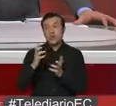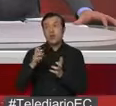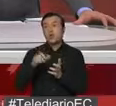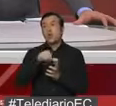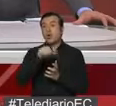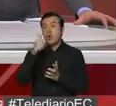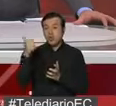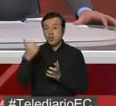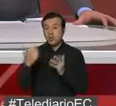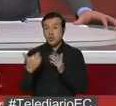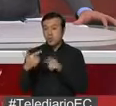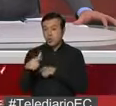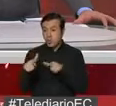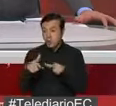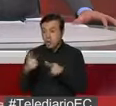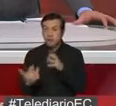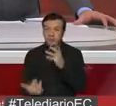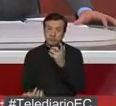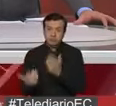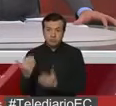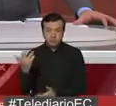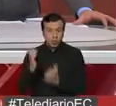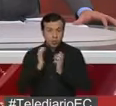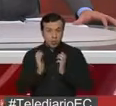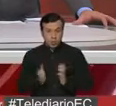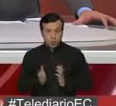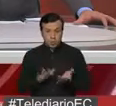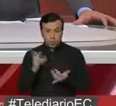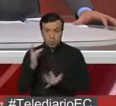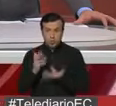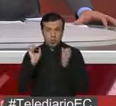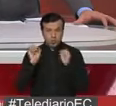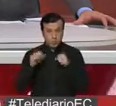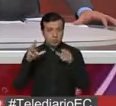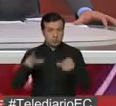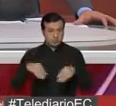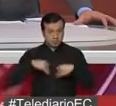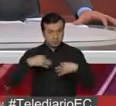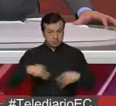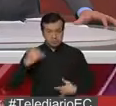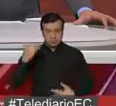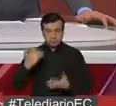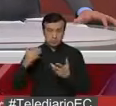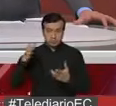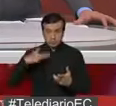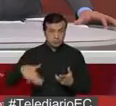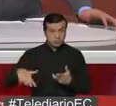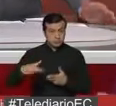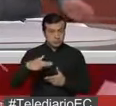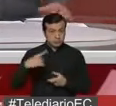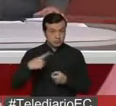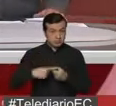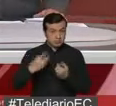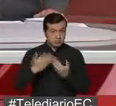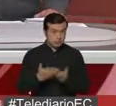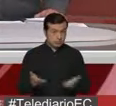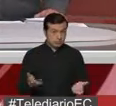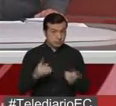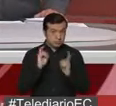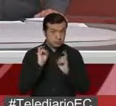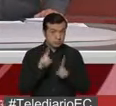hornos crematorios adicionales para poder asumir esta realidad que se está registrando en la capital en estos últimos